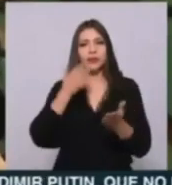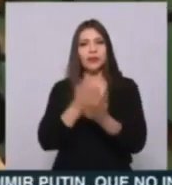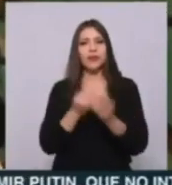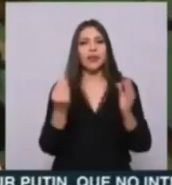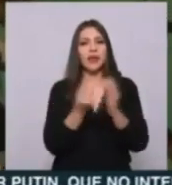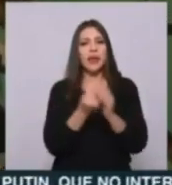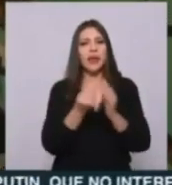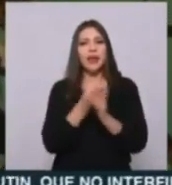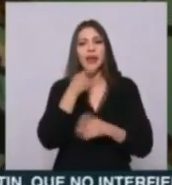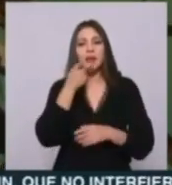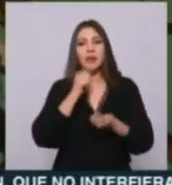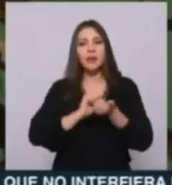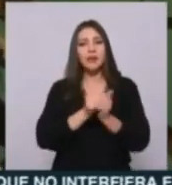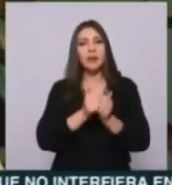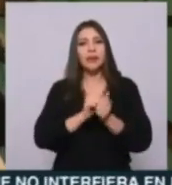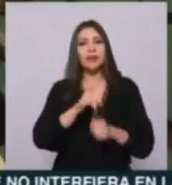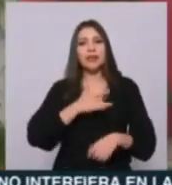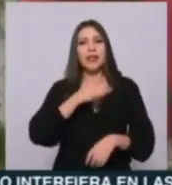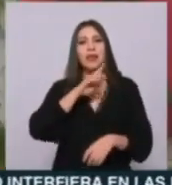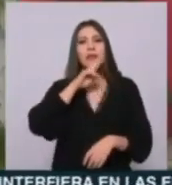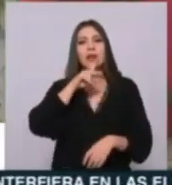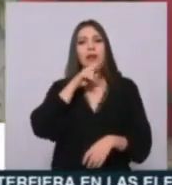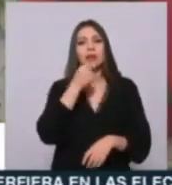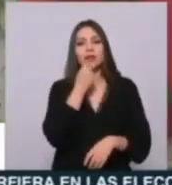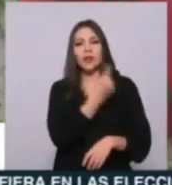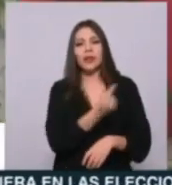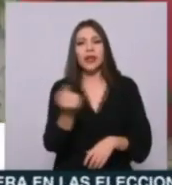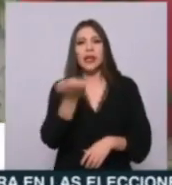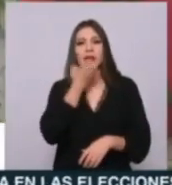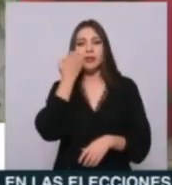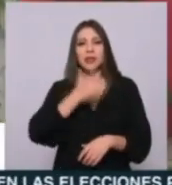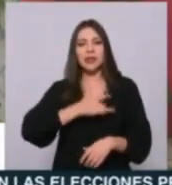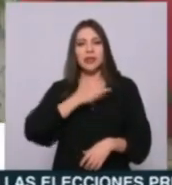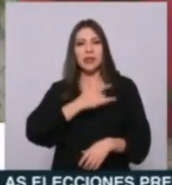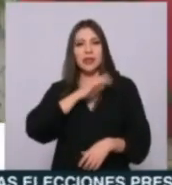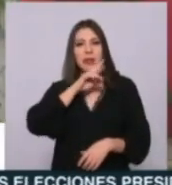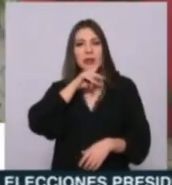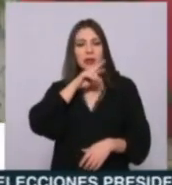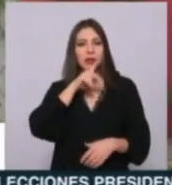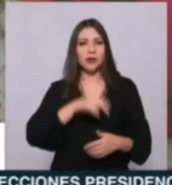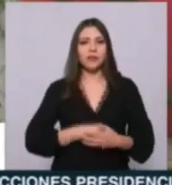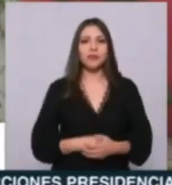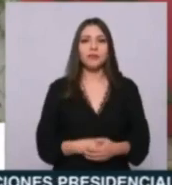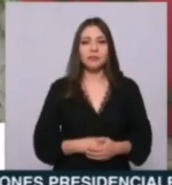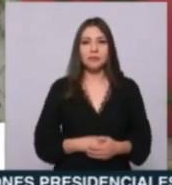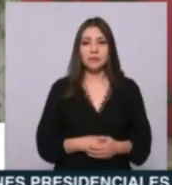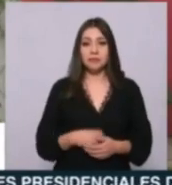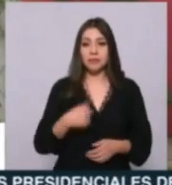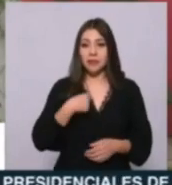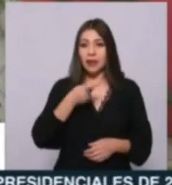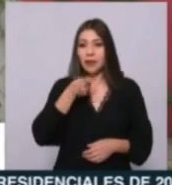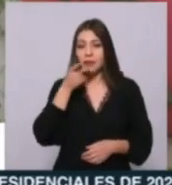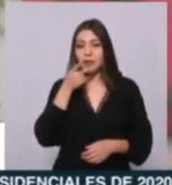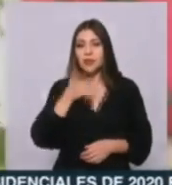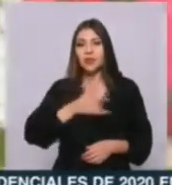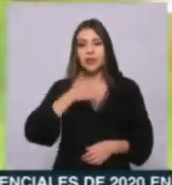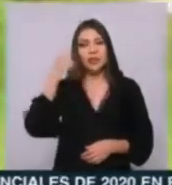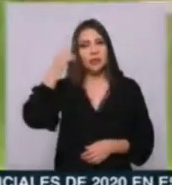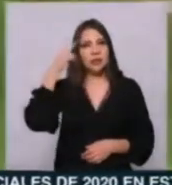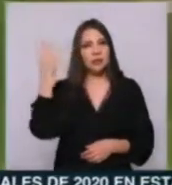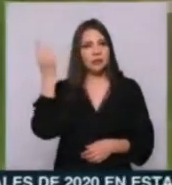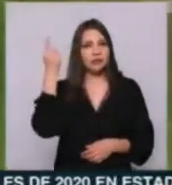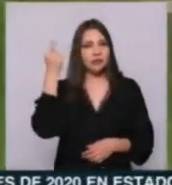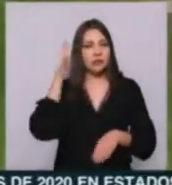doblaje han notado mejoría en su desempeño académico. Yo siento que te ayuda a agilizar tu mente y subir de